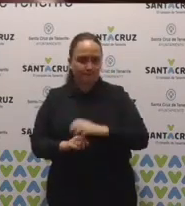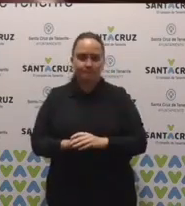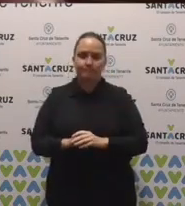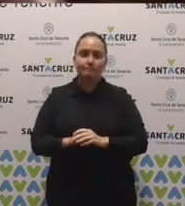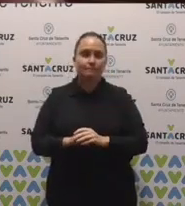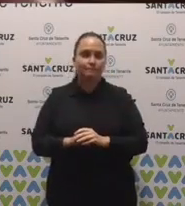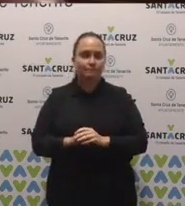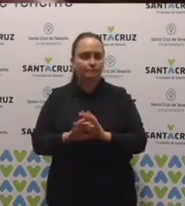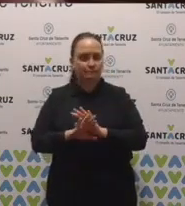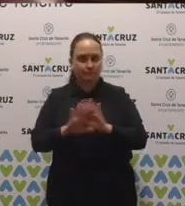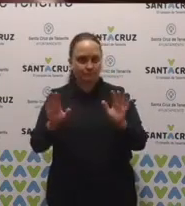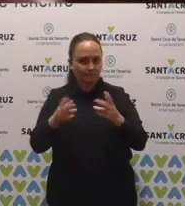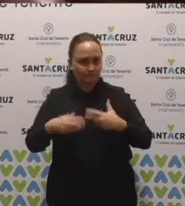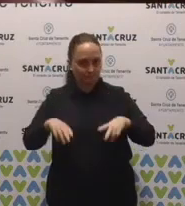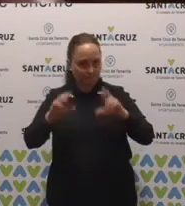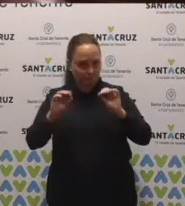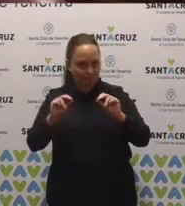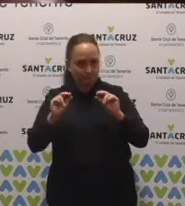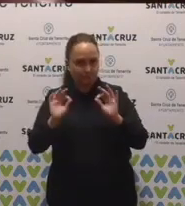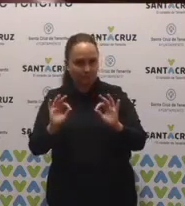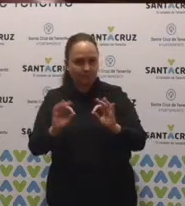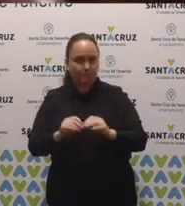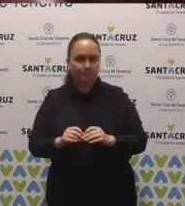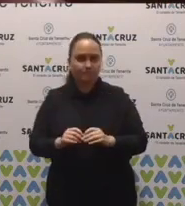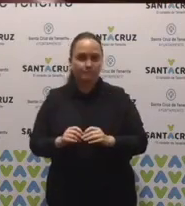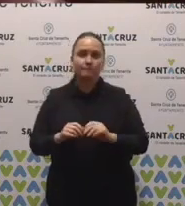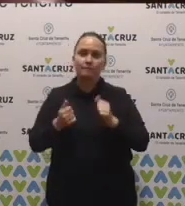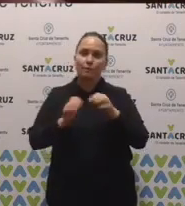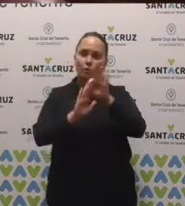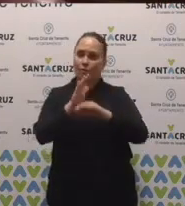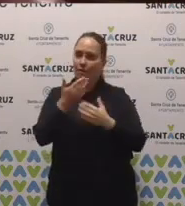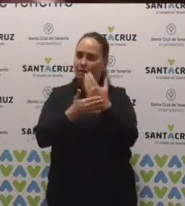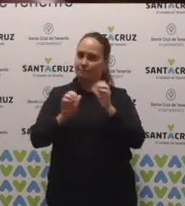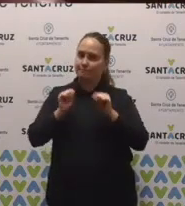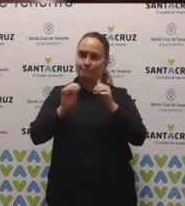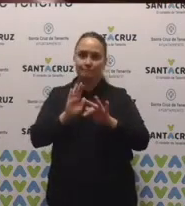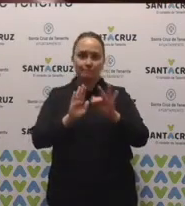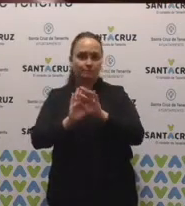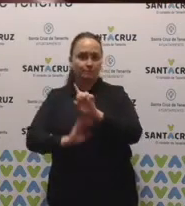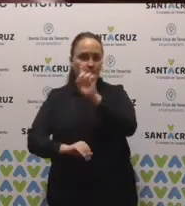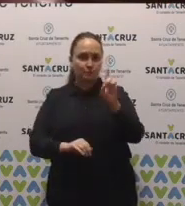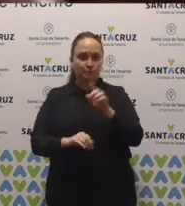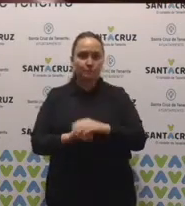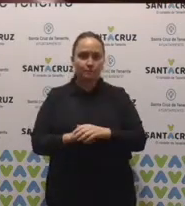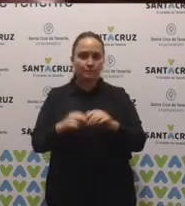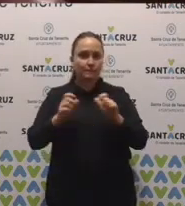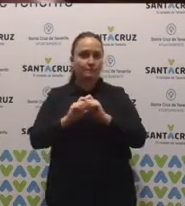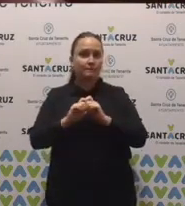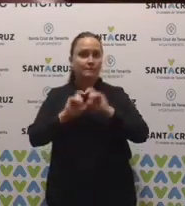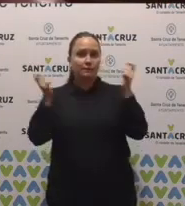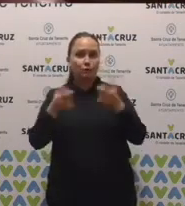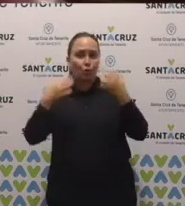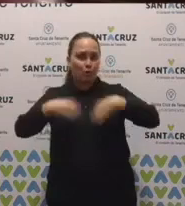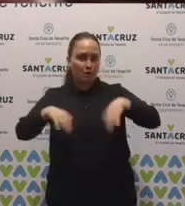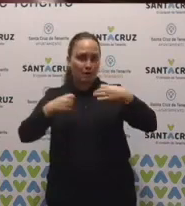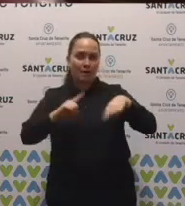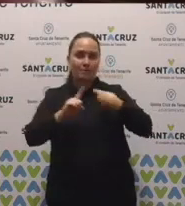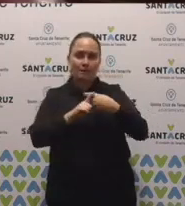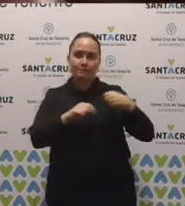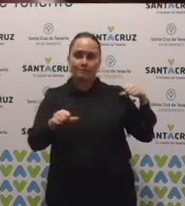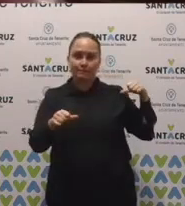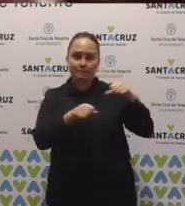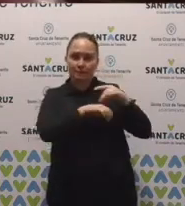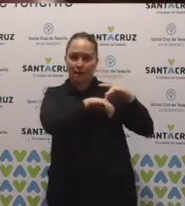pasamos a el orden del día primer punto acta de la sesión ordinaria y diaria de sesiones de la